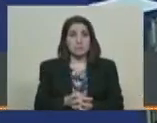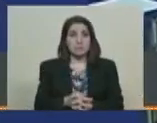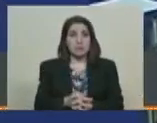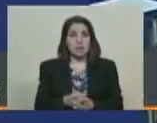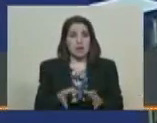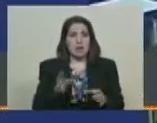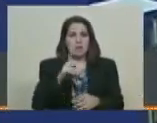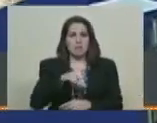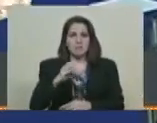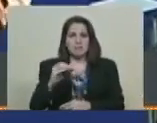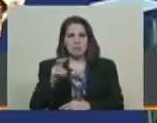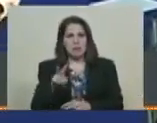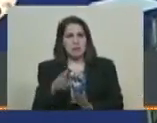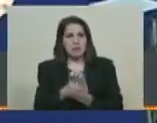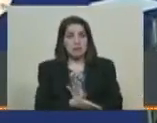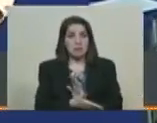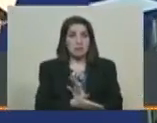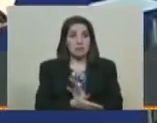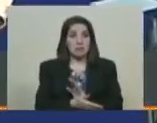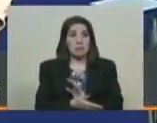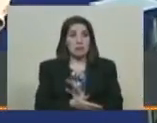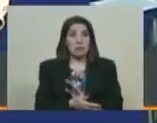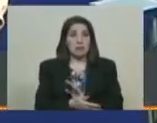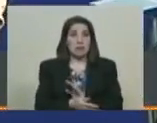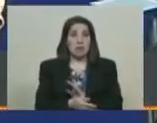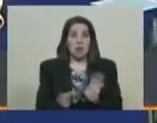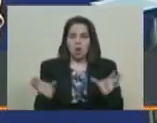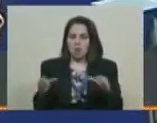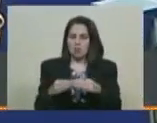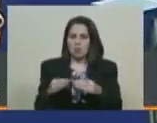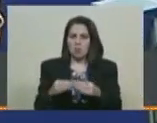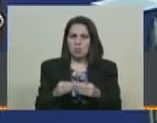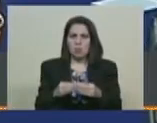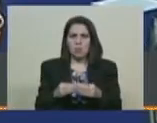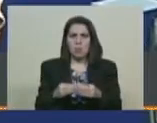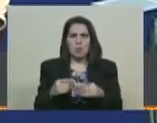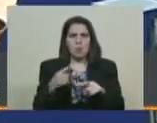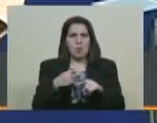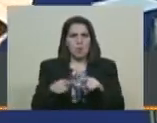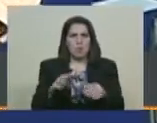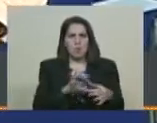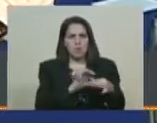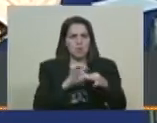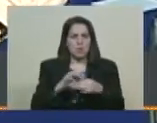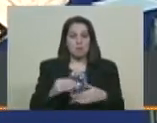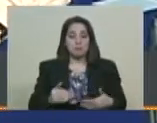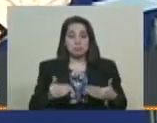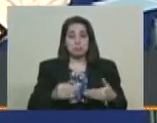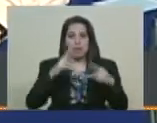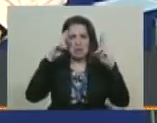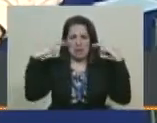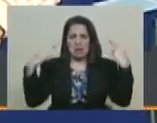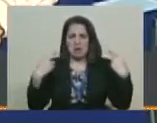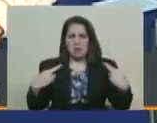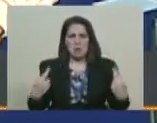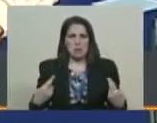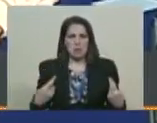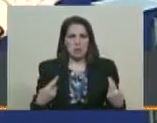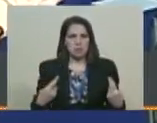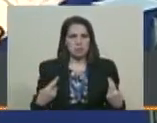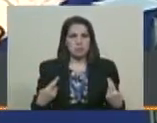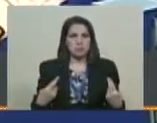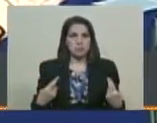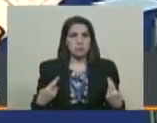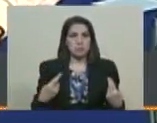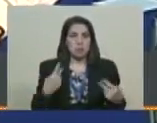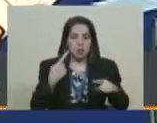de Venezuela, mis camaradas. Los compañeros de la UPB, la Unidad para Avanzar del INARROM. Los compañeros de